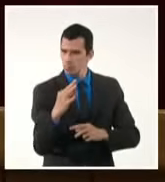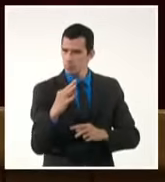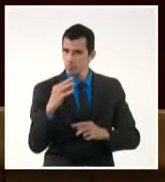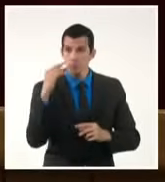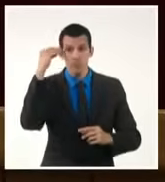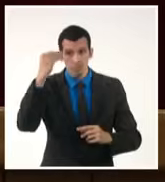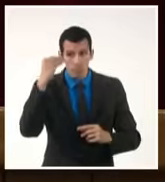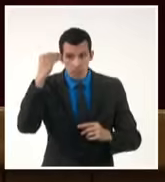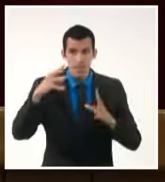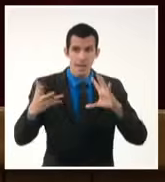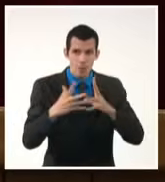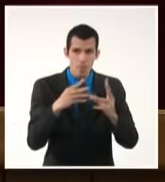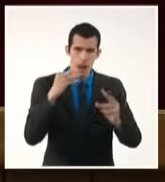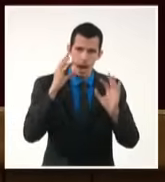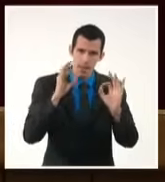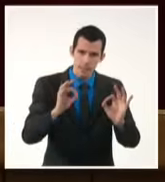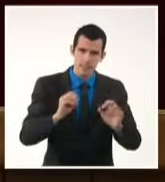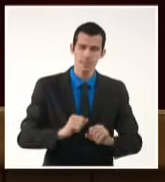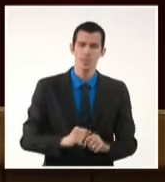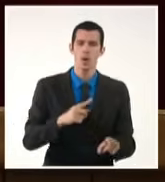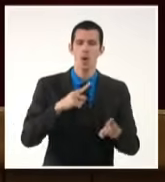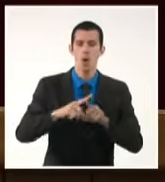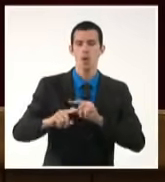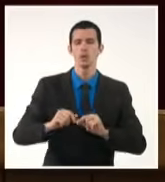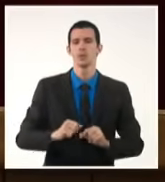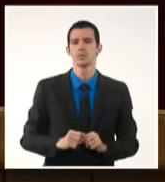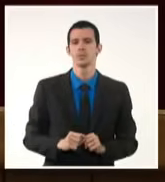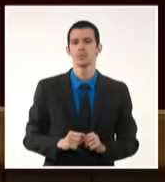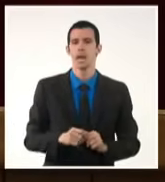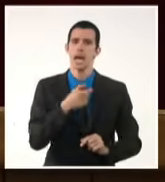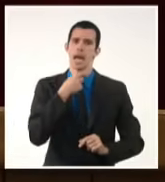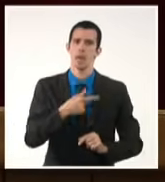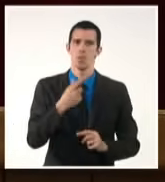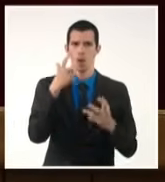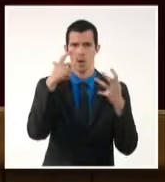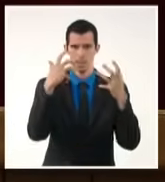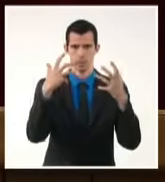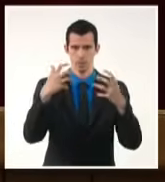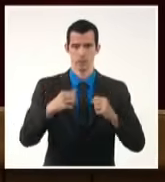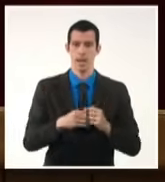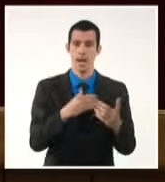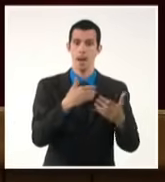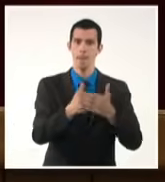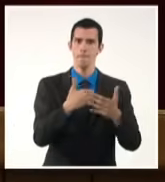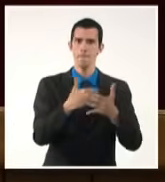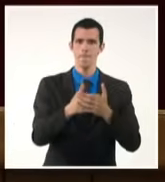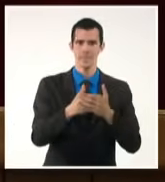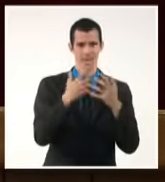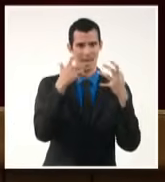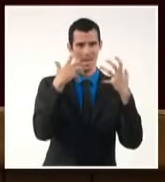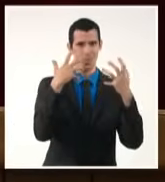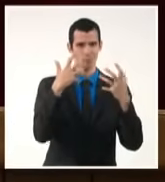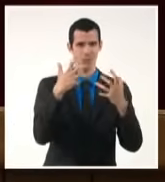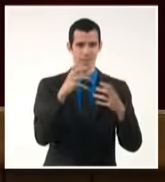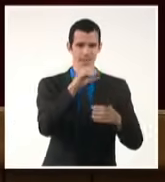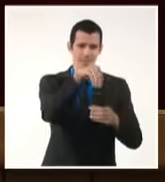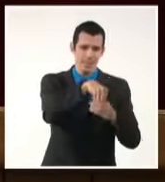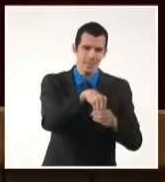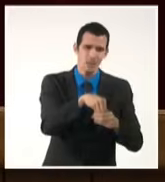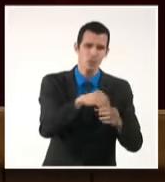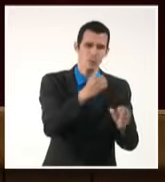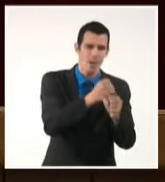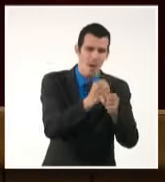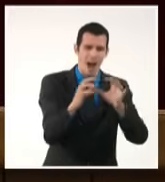funcionamiento de entidades estatales responsables de ejecutarlas han afianzado los errores. Corresponde